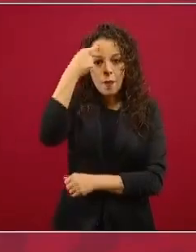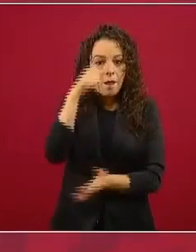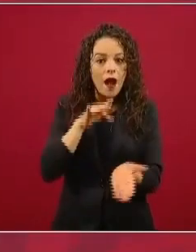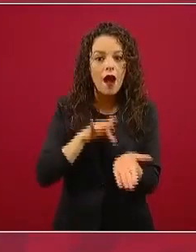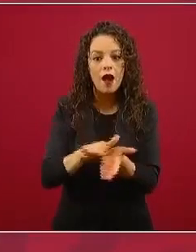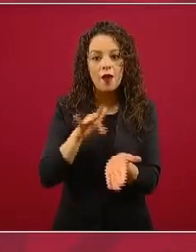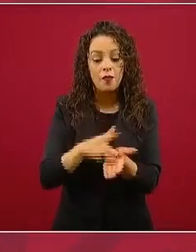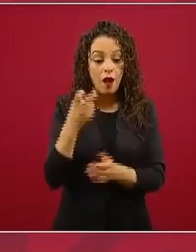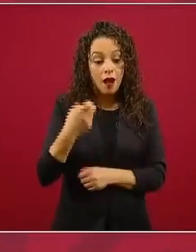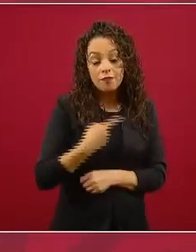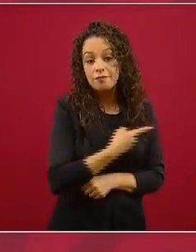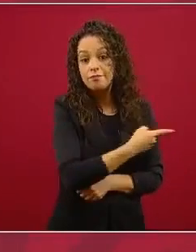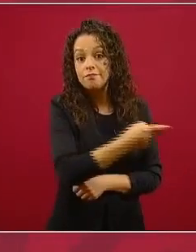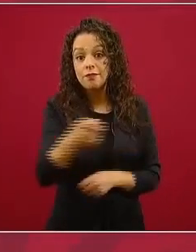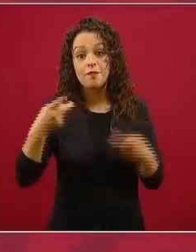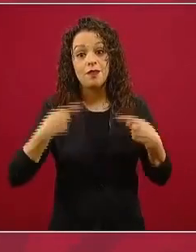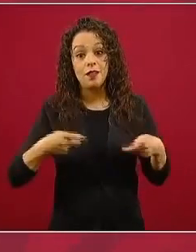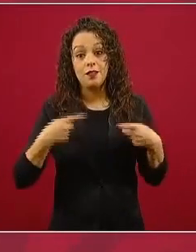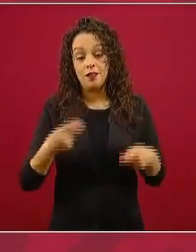abajo.